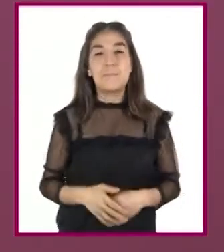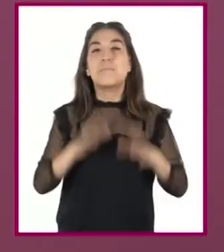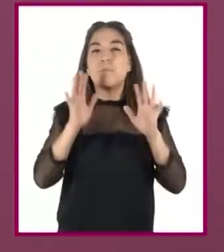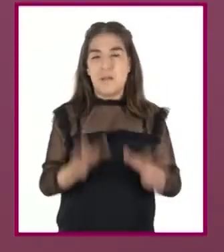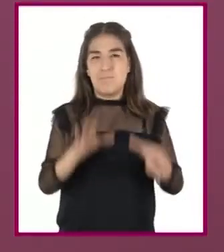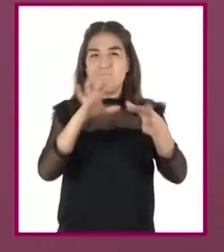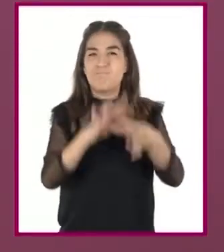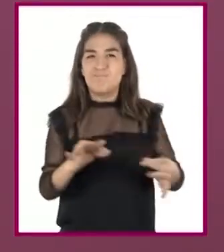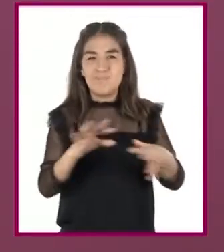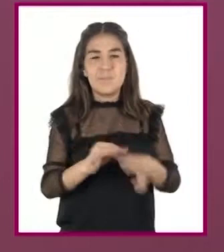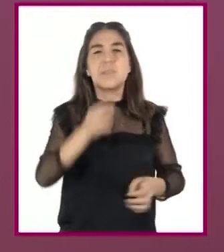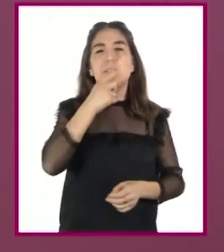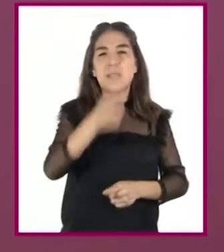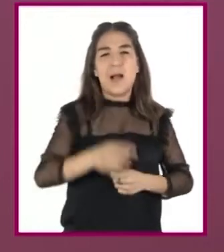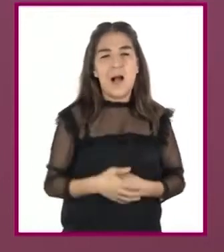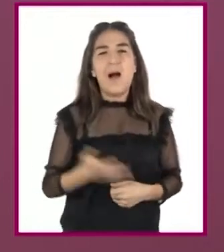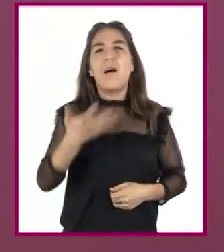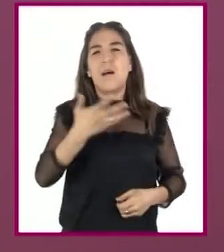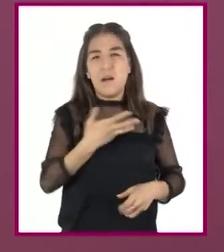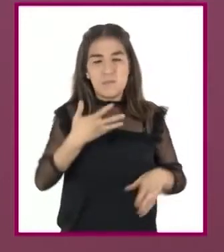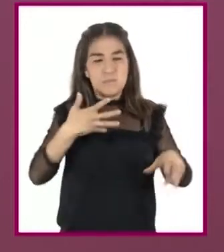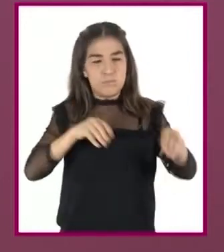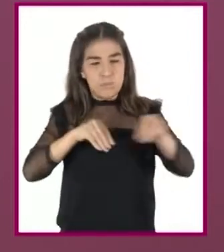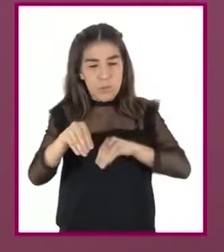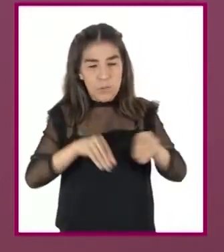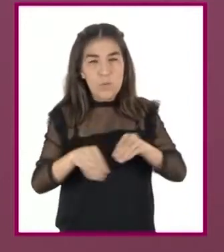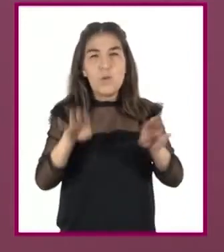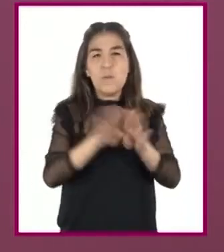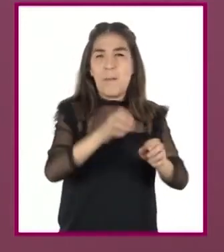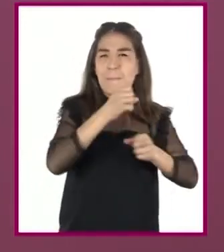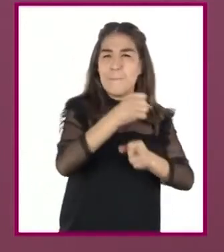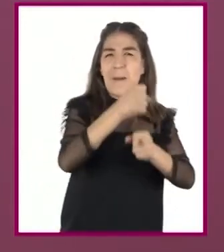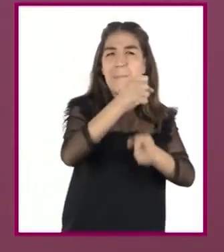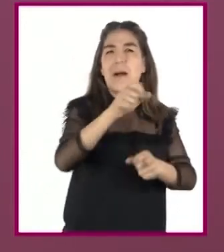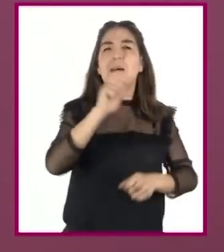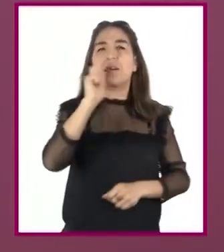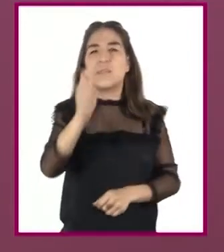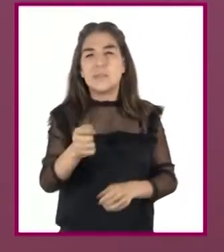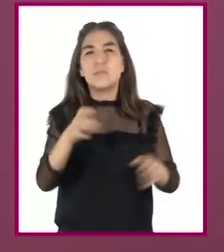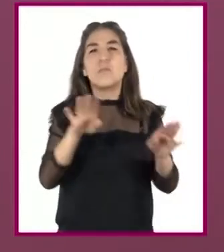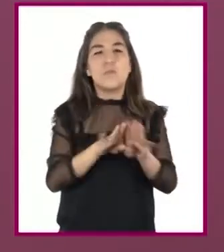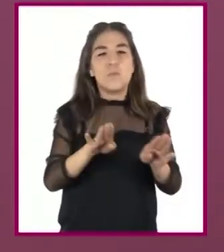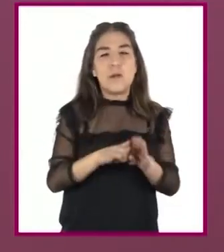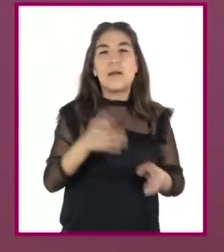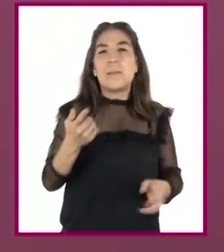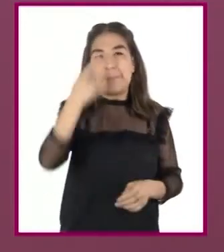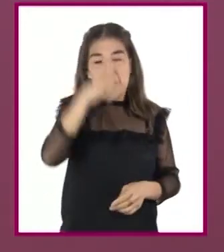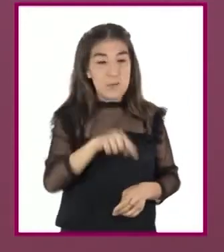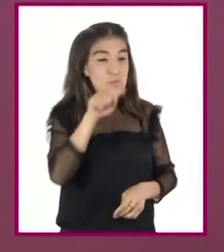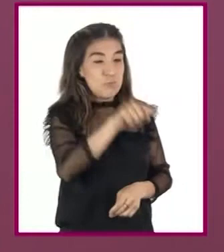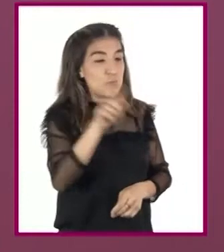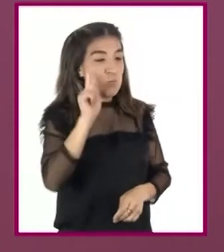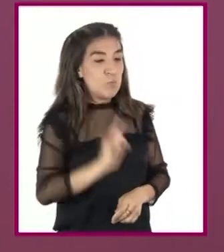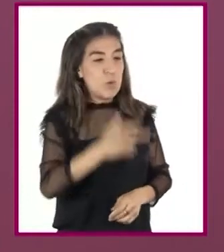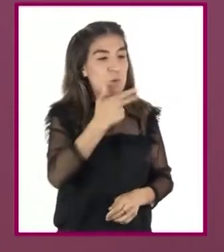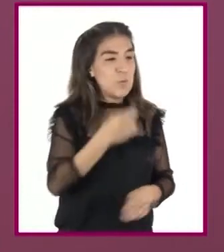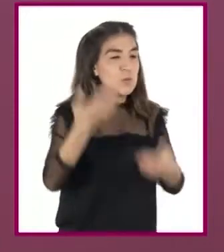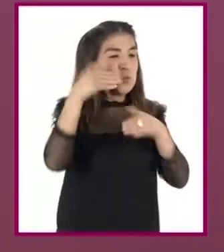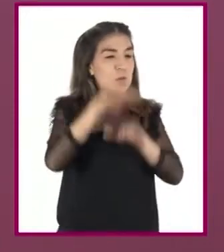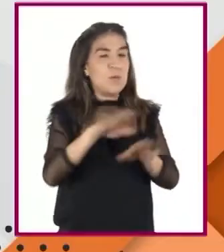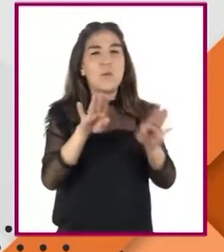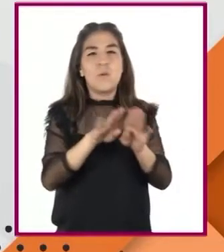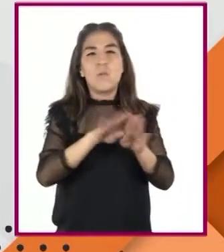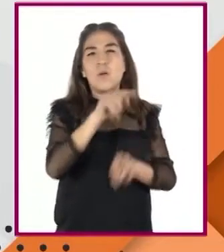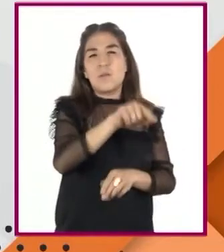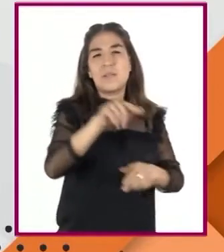indicado, había movimientos, y no eran los menos importantes, que movilizaban a hombres y mujeres sobre una base